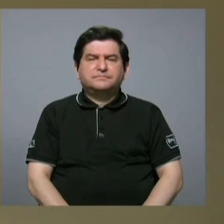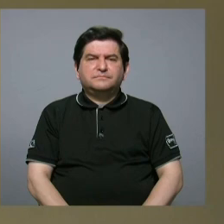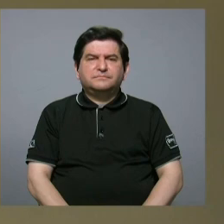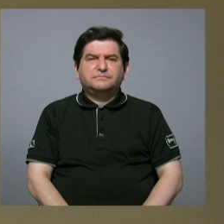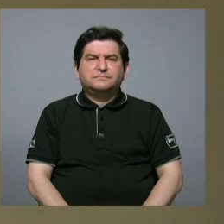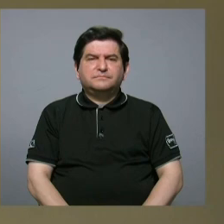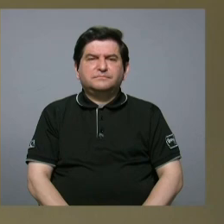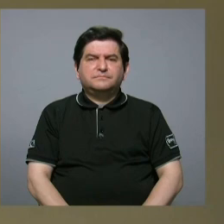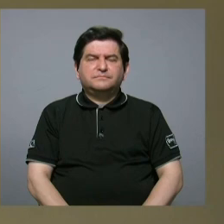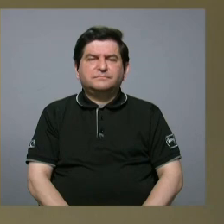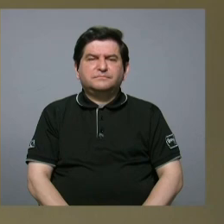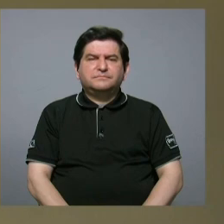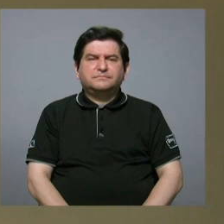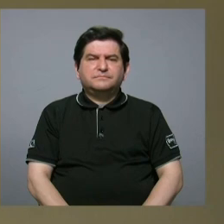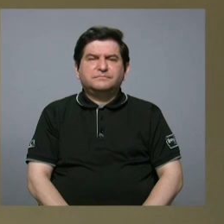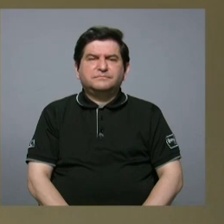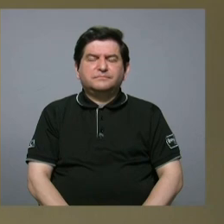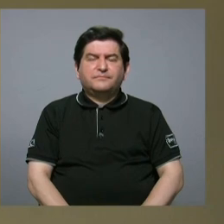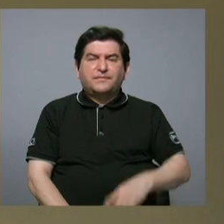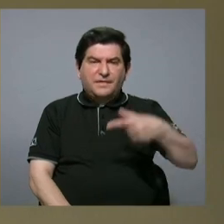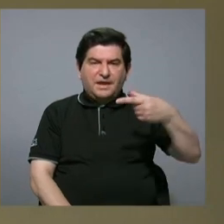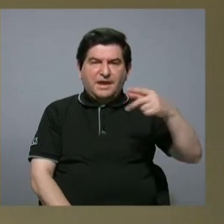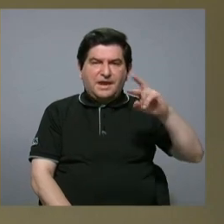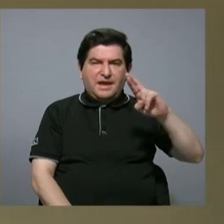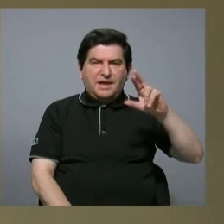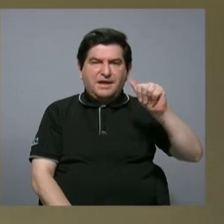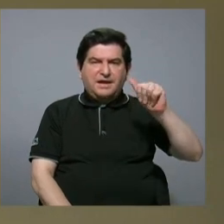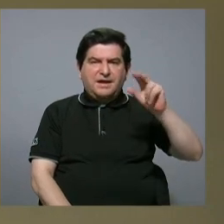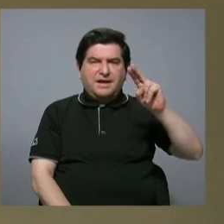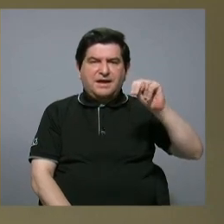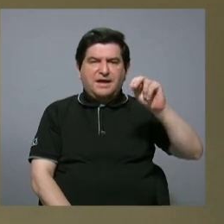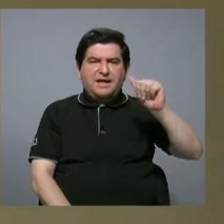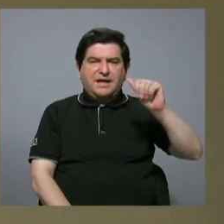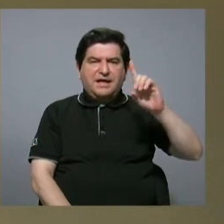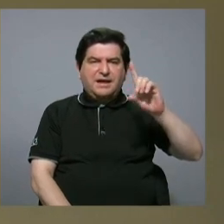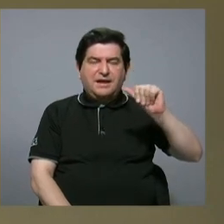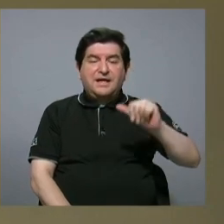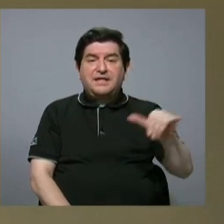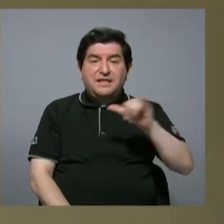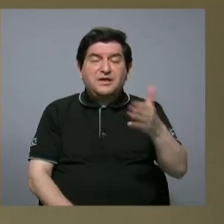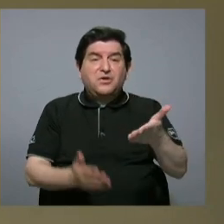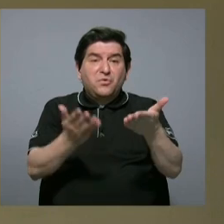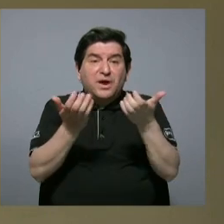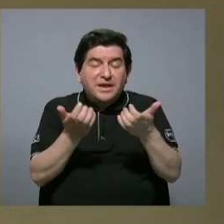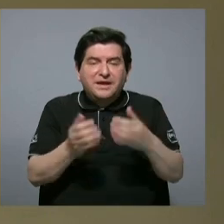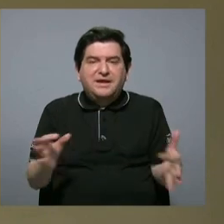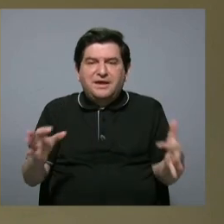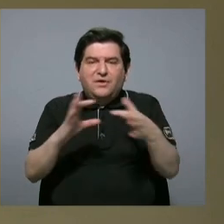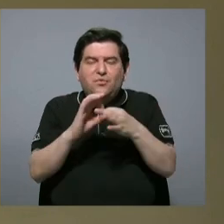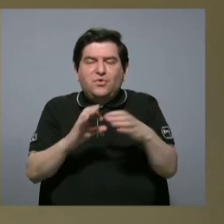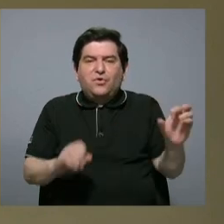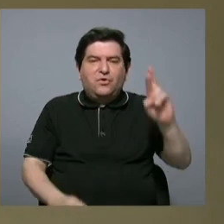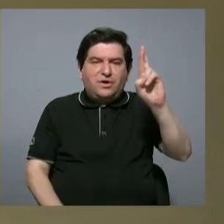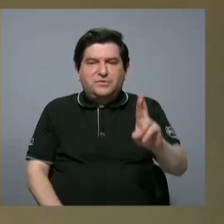que Granada hasta le dio ganas de